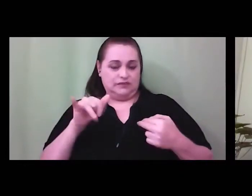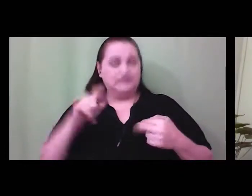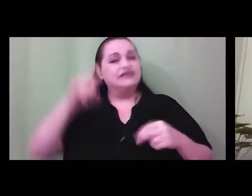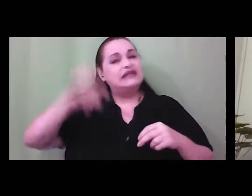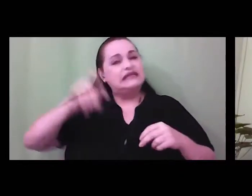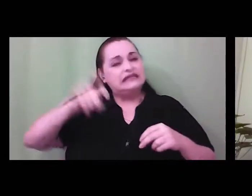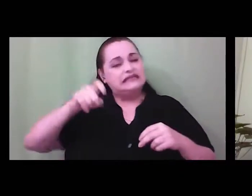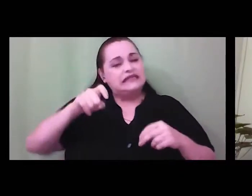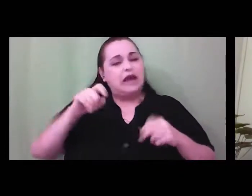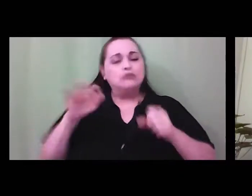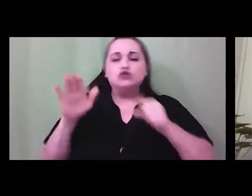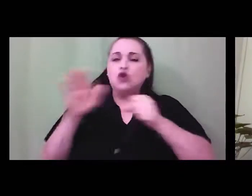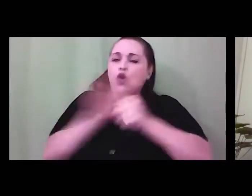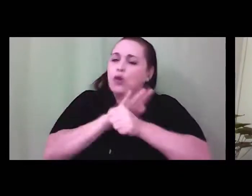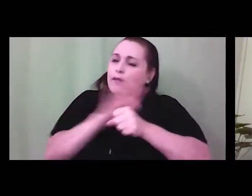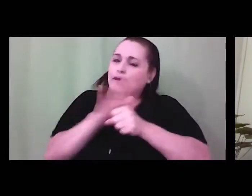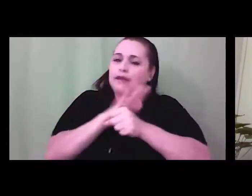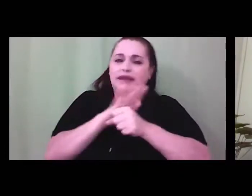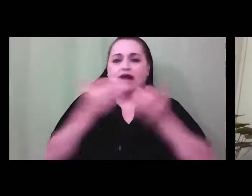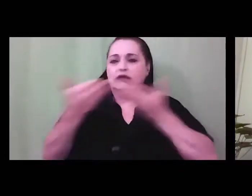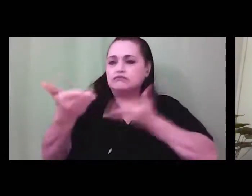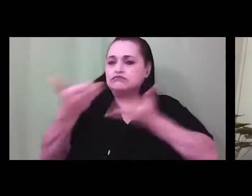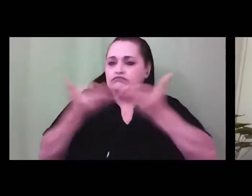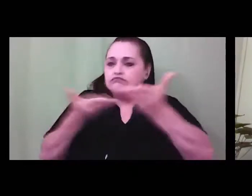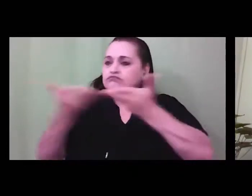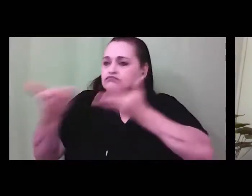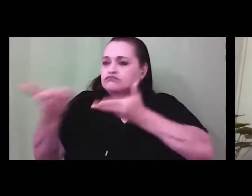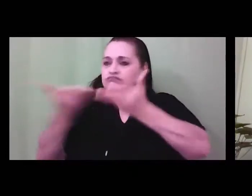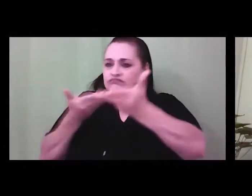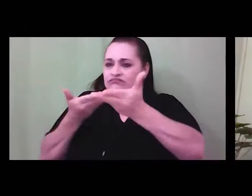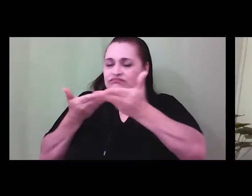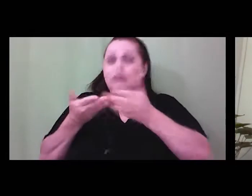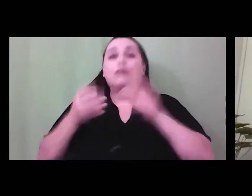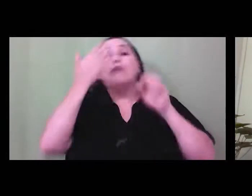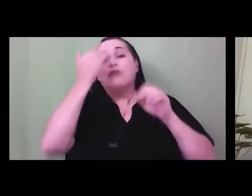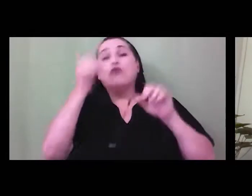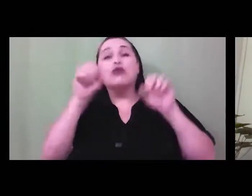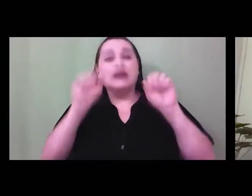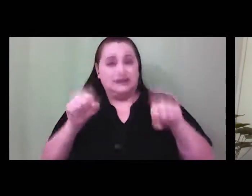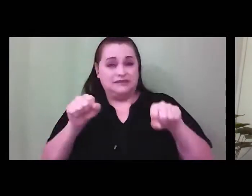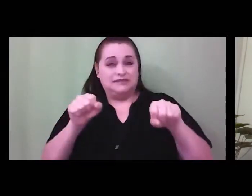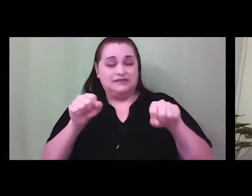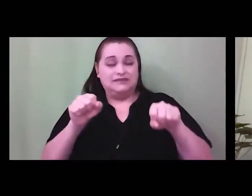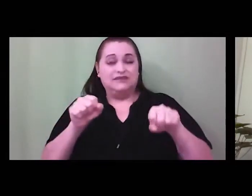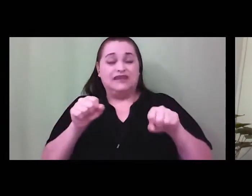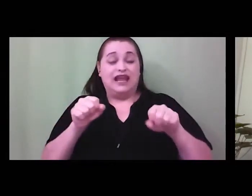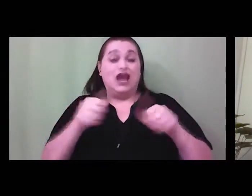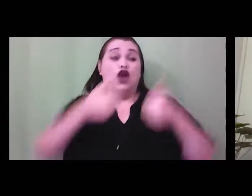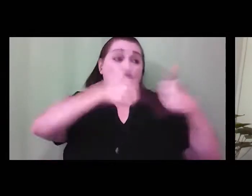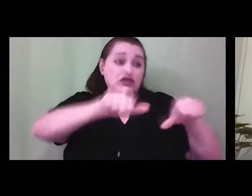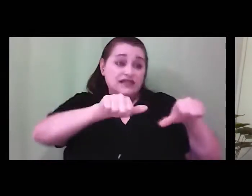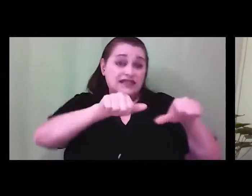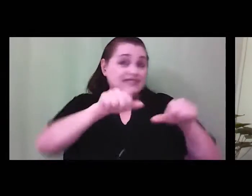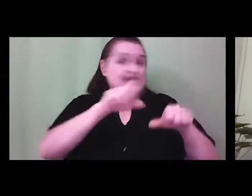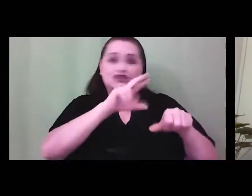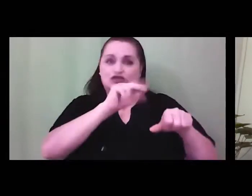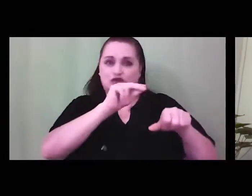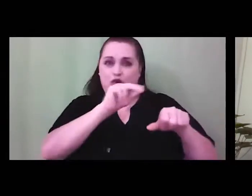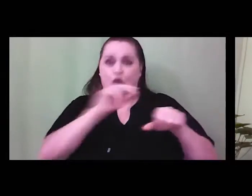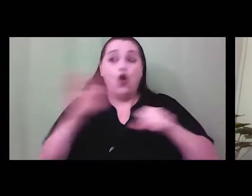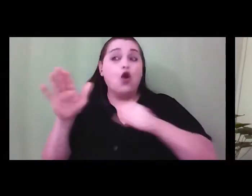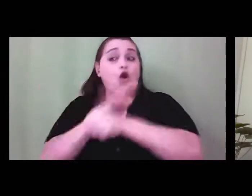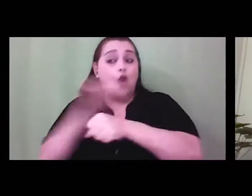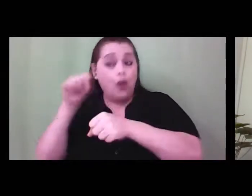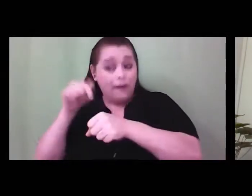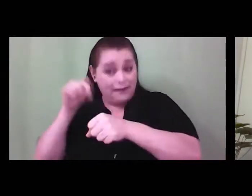necesitamos complementarnos unos a otros, porque precisamente no en las coincidencias, sino en los complementos